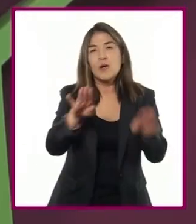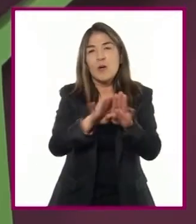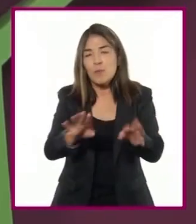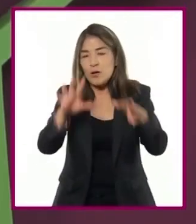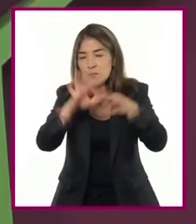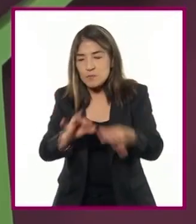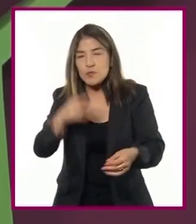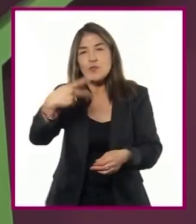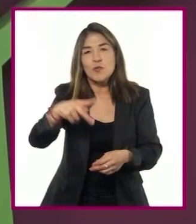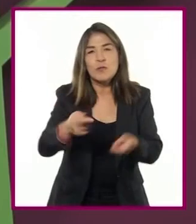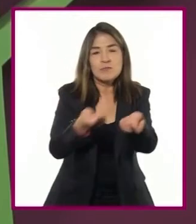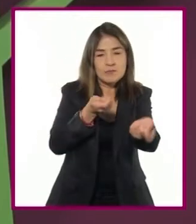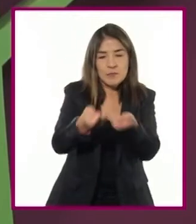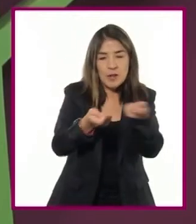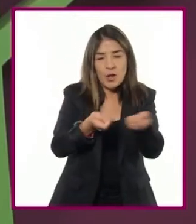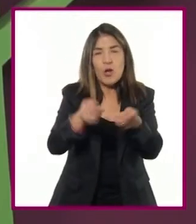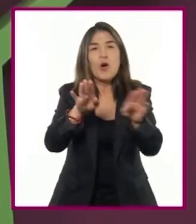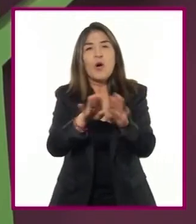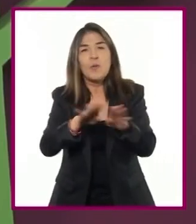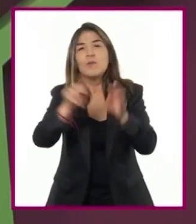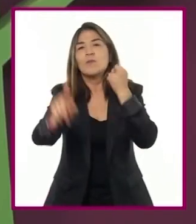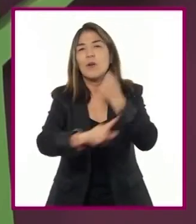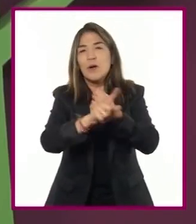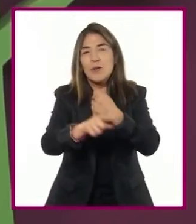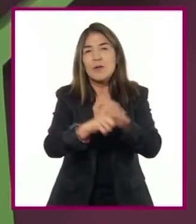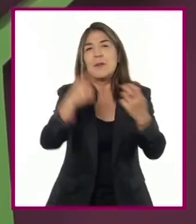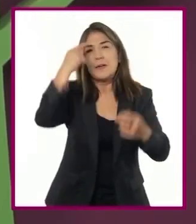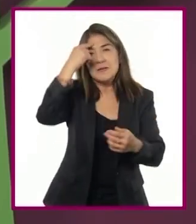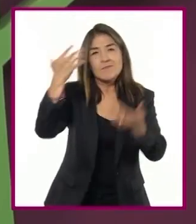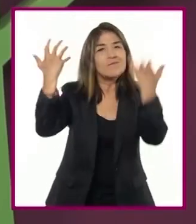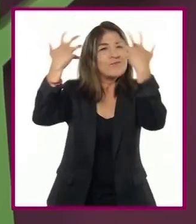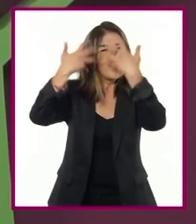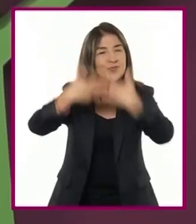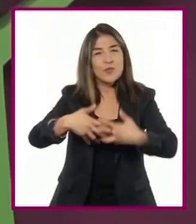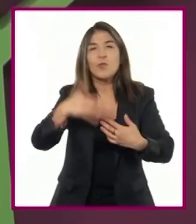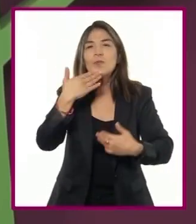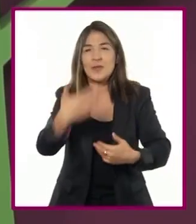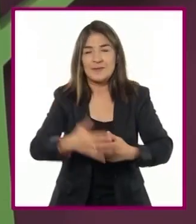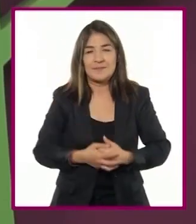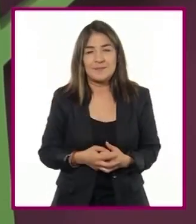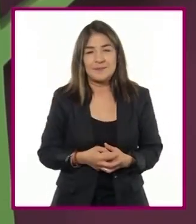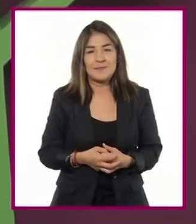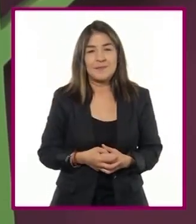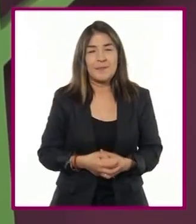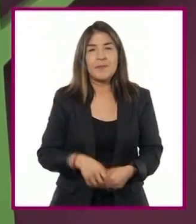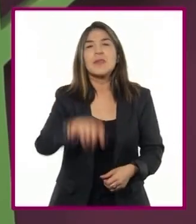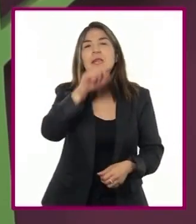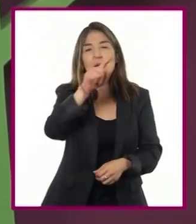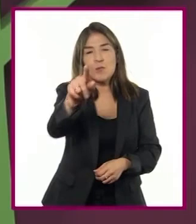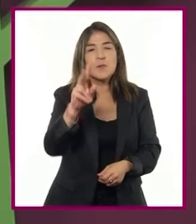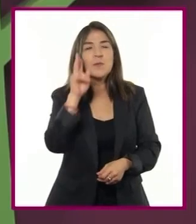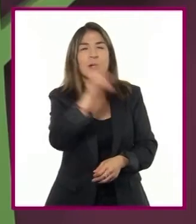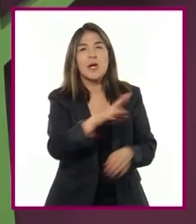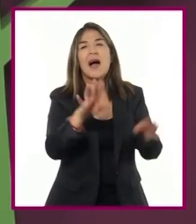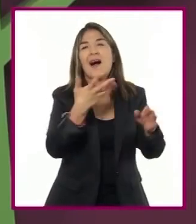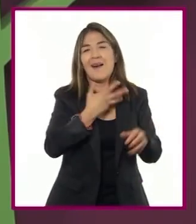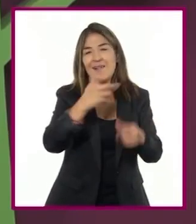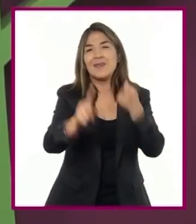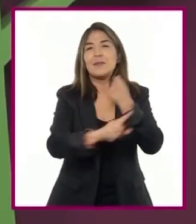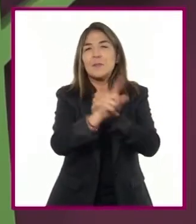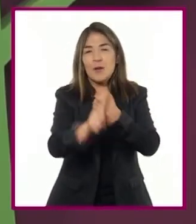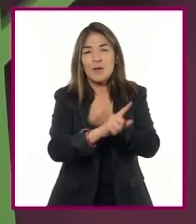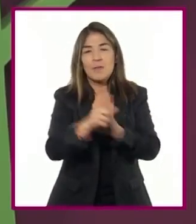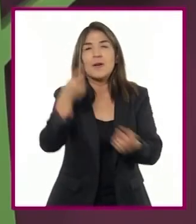abordar mejor el tratamiento estructural del conflicto. Escuchemos el siguiente caso e identifiquemos si en él está